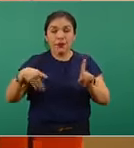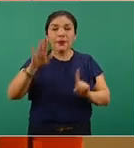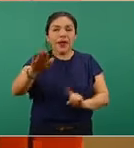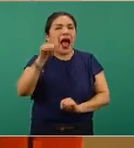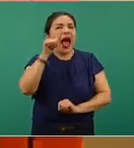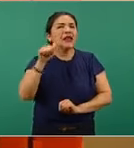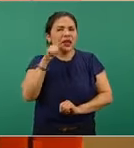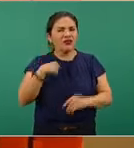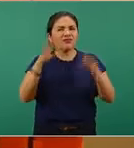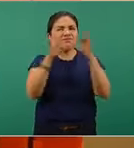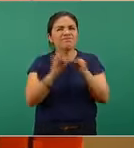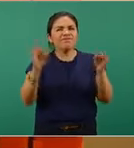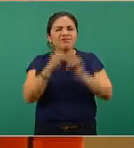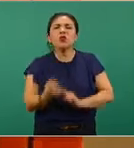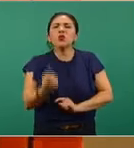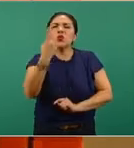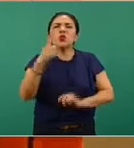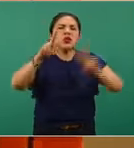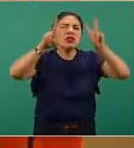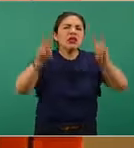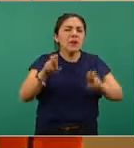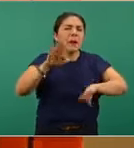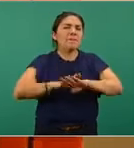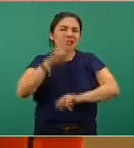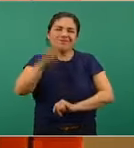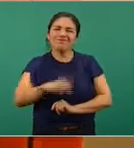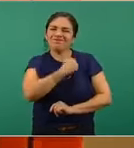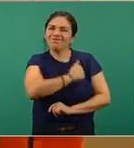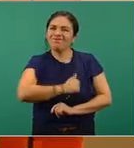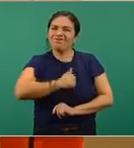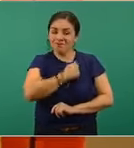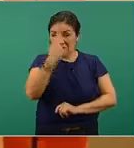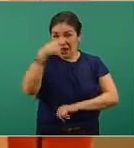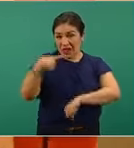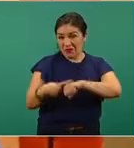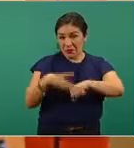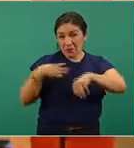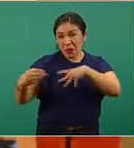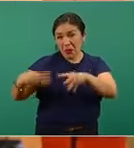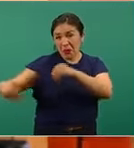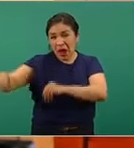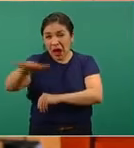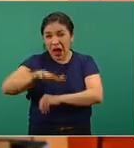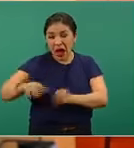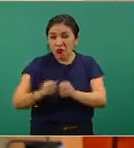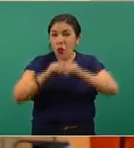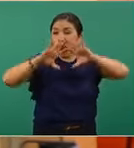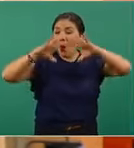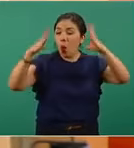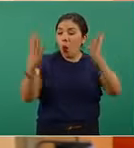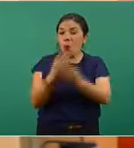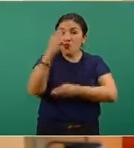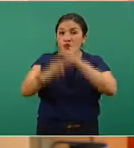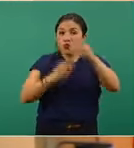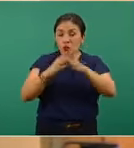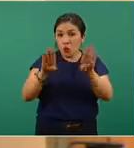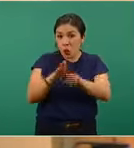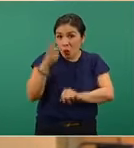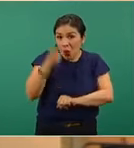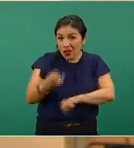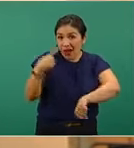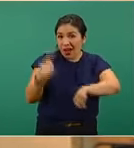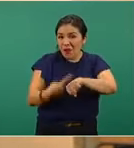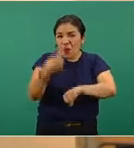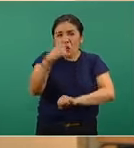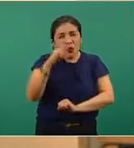que hablábamos de uno de los aspectos más lamentables de una epidemia, de un fenómeno global como este, causado por